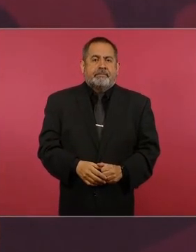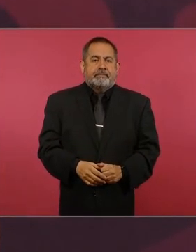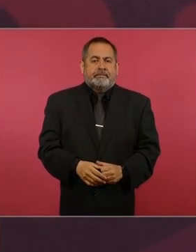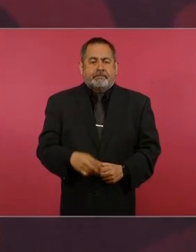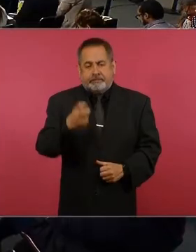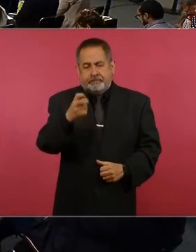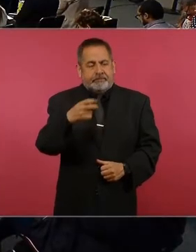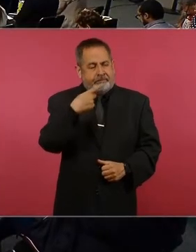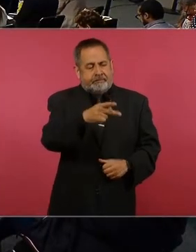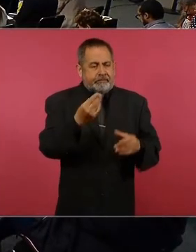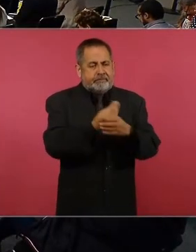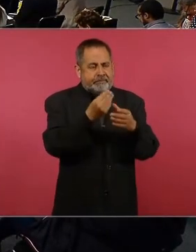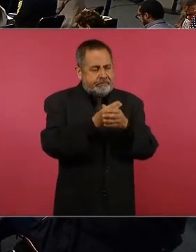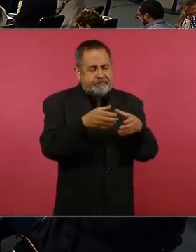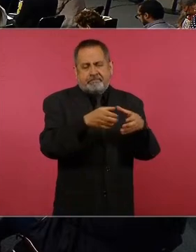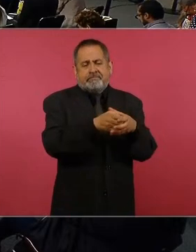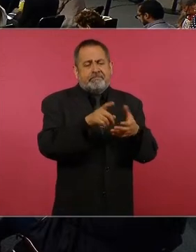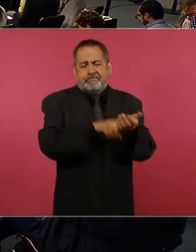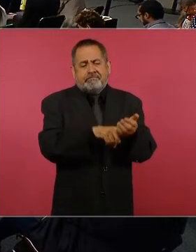esa es su doctrina.